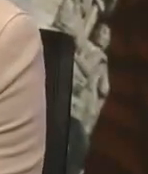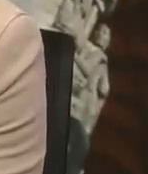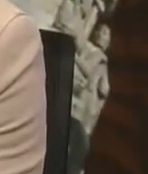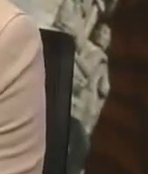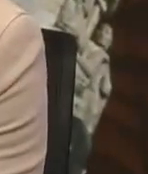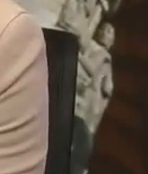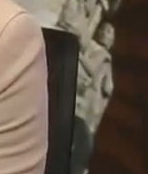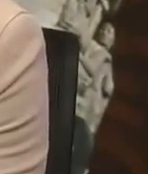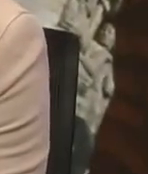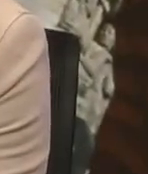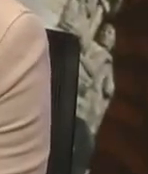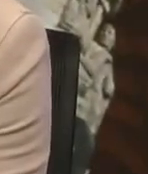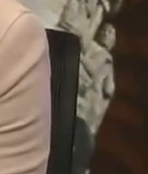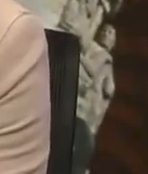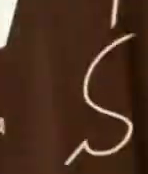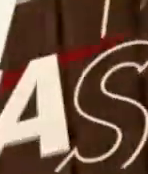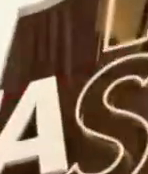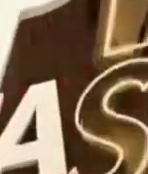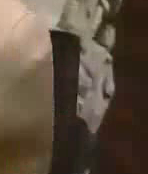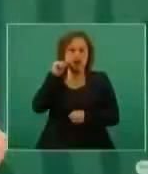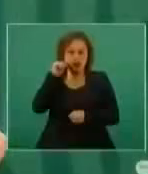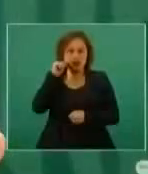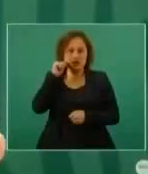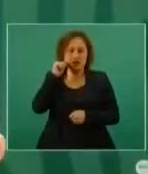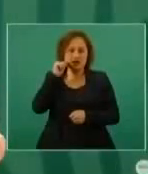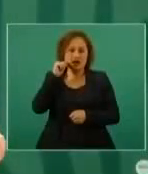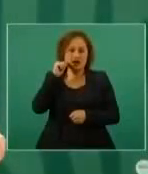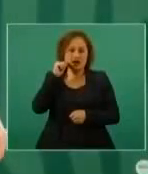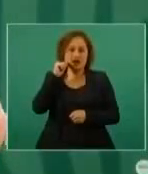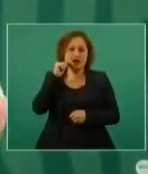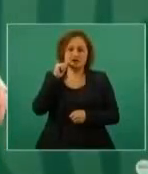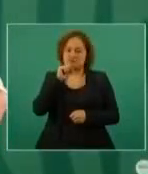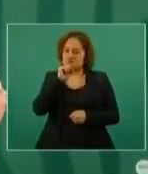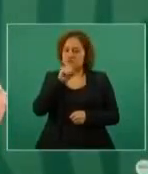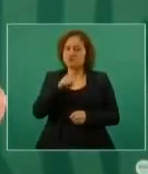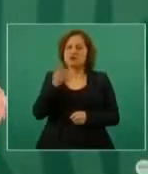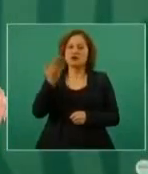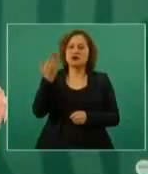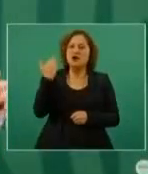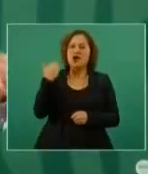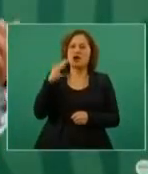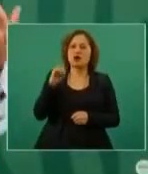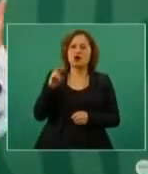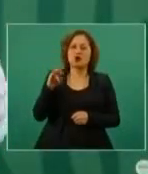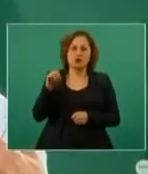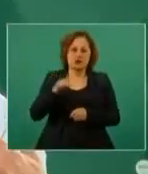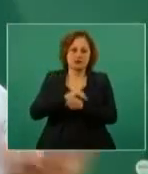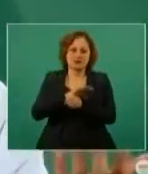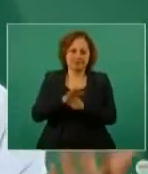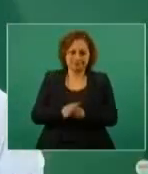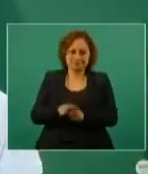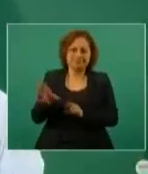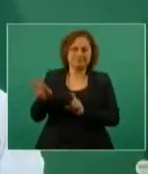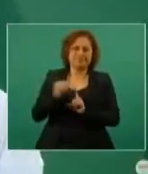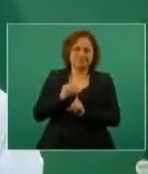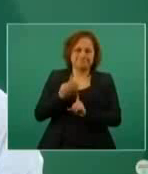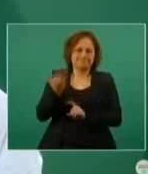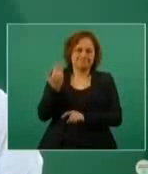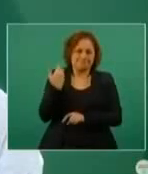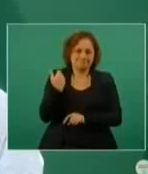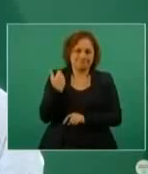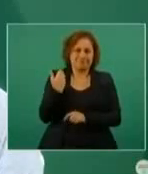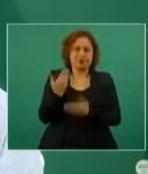digo en serio, pero ¿qué tiene que ver su cumpleaños? ¿Qué tiene que ver su cumpleaños? Estaba